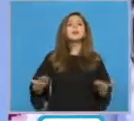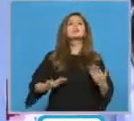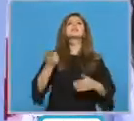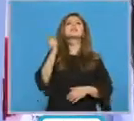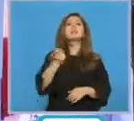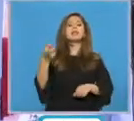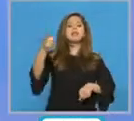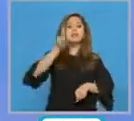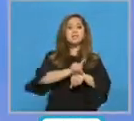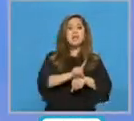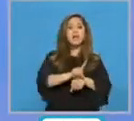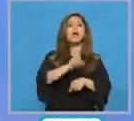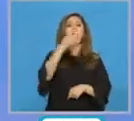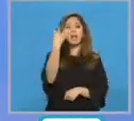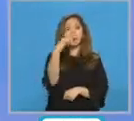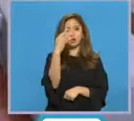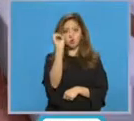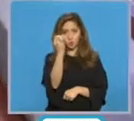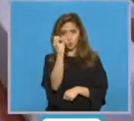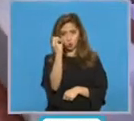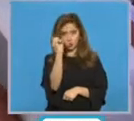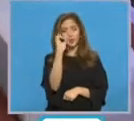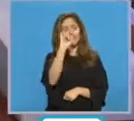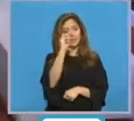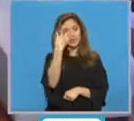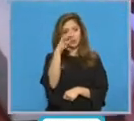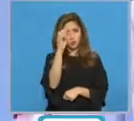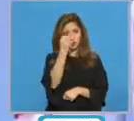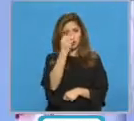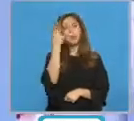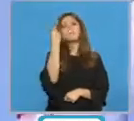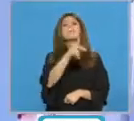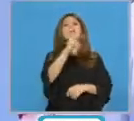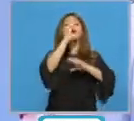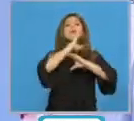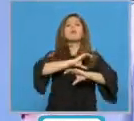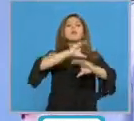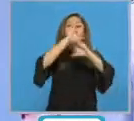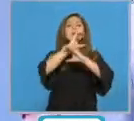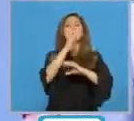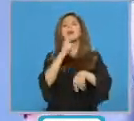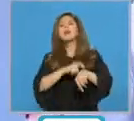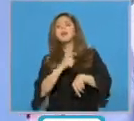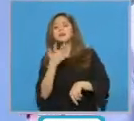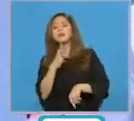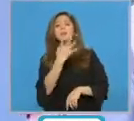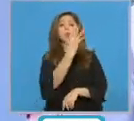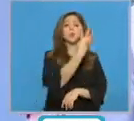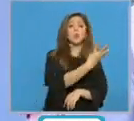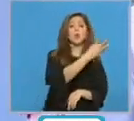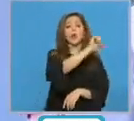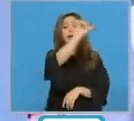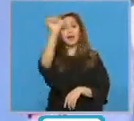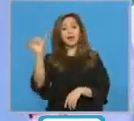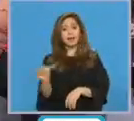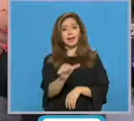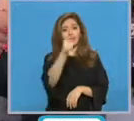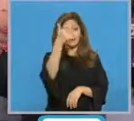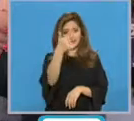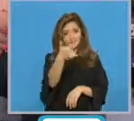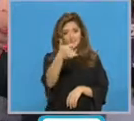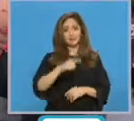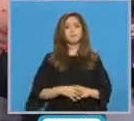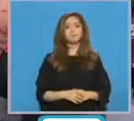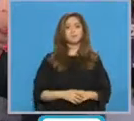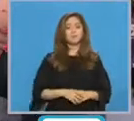octubre. Así ¿Y a qué hora va a ser el concierto? El concierto va a empezar En la nochecita. de 4 a 7 de la noche. Van distintos